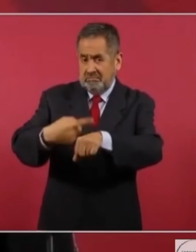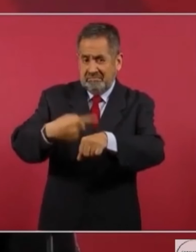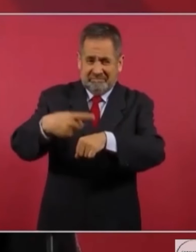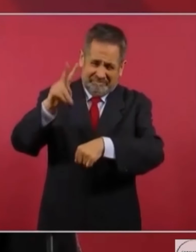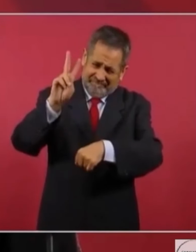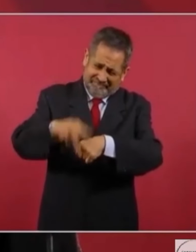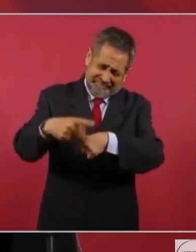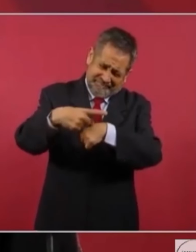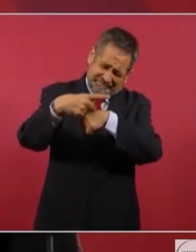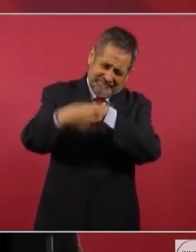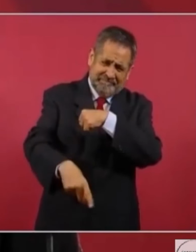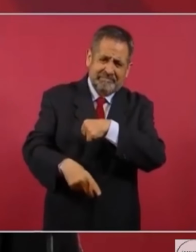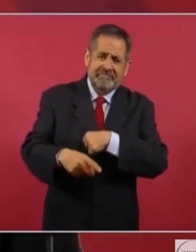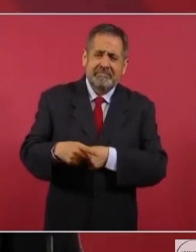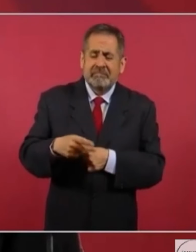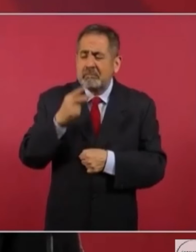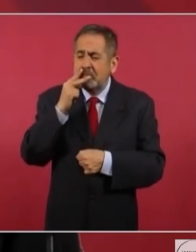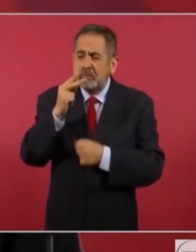causa.